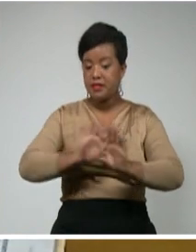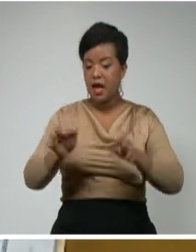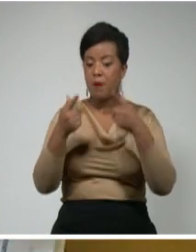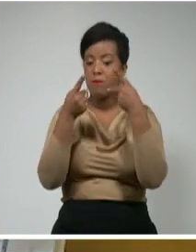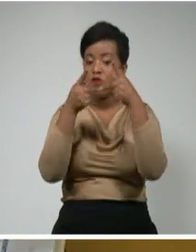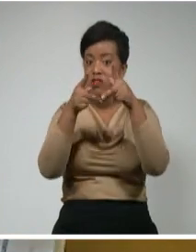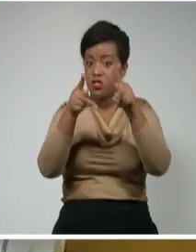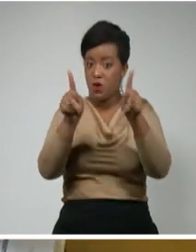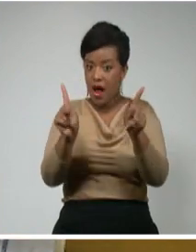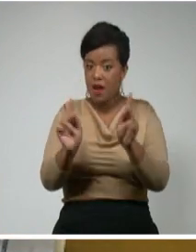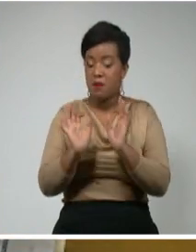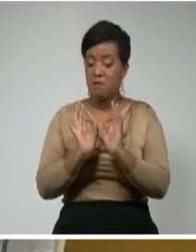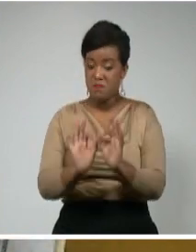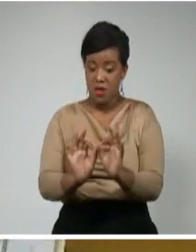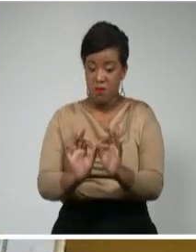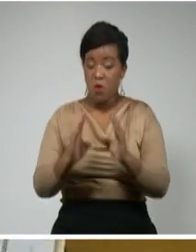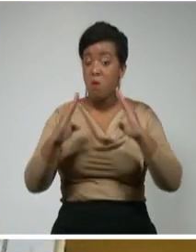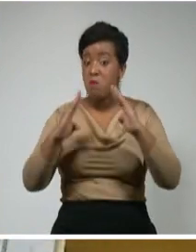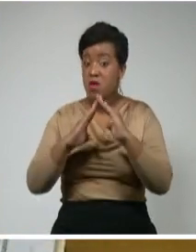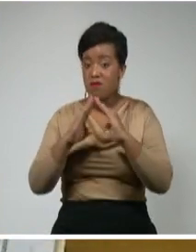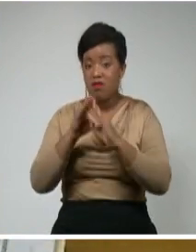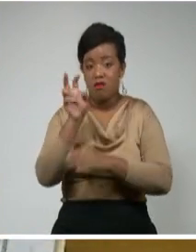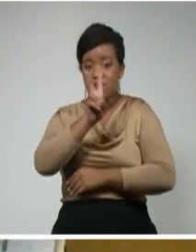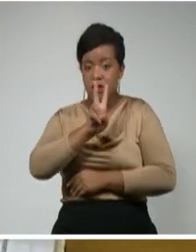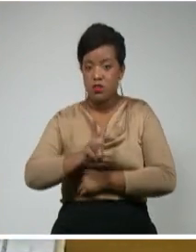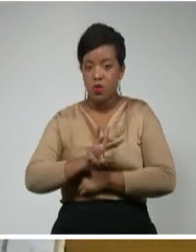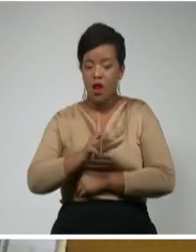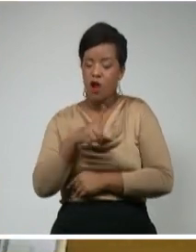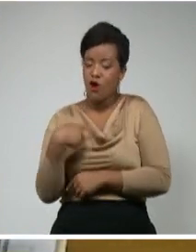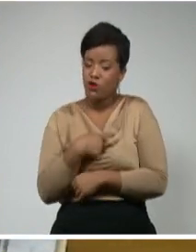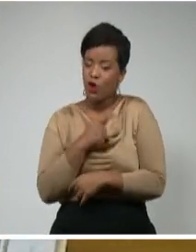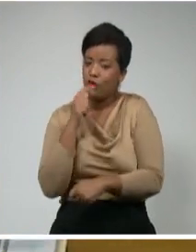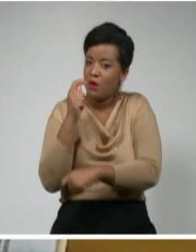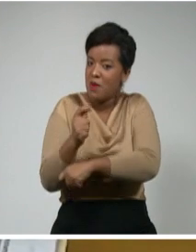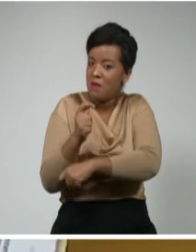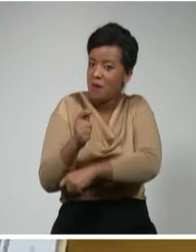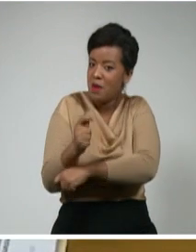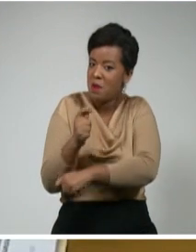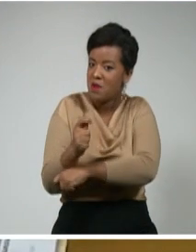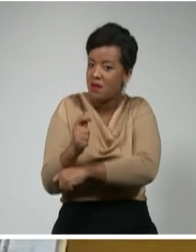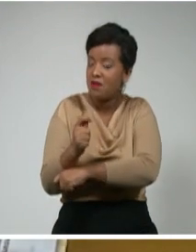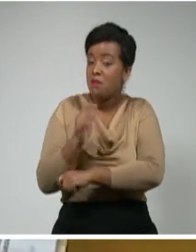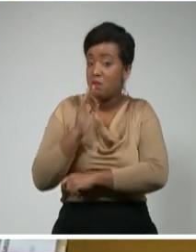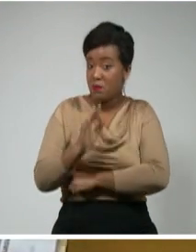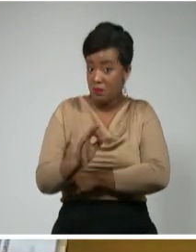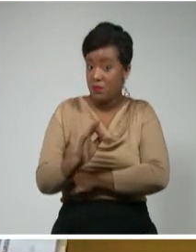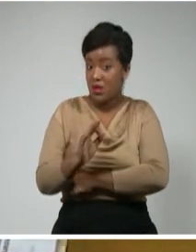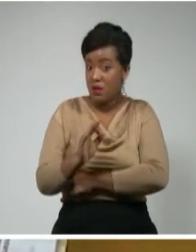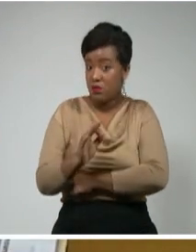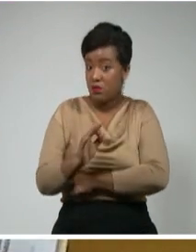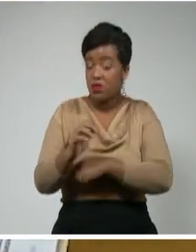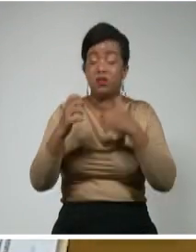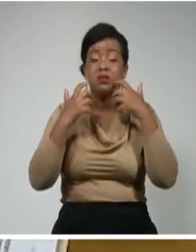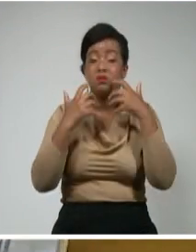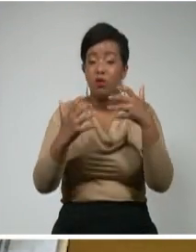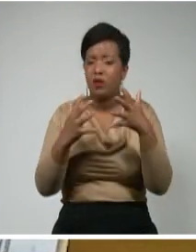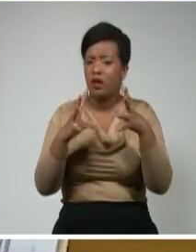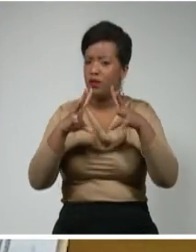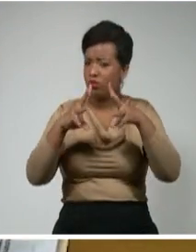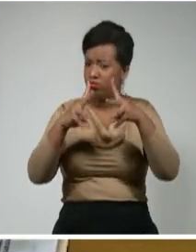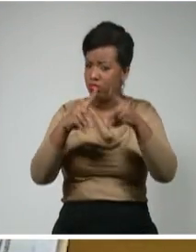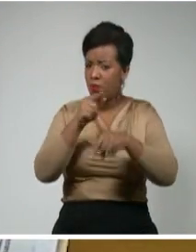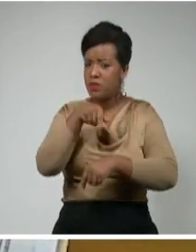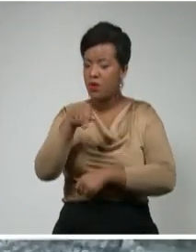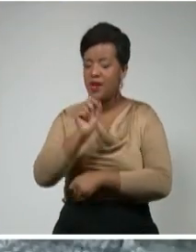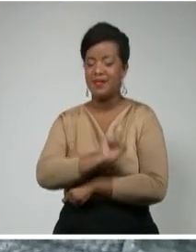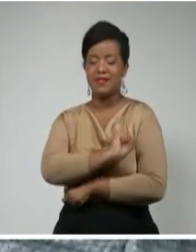profesionales venezolanos que han sido capacitados por nosotros y en sus manos un gran número, un importante número de pacientes se les ha